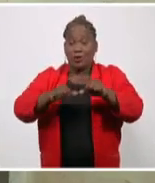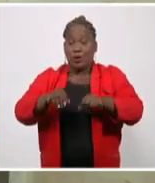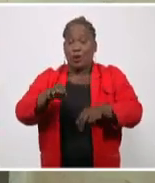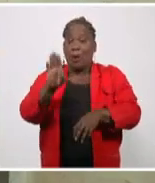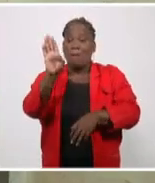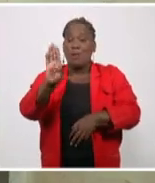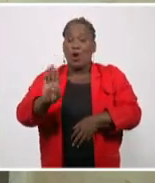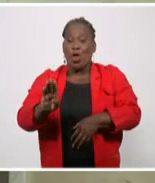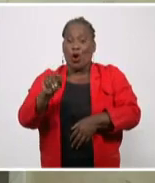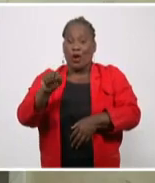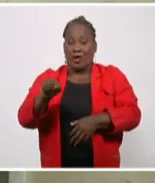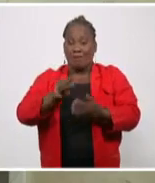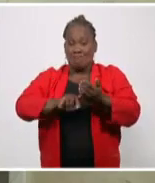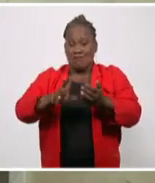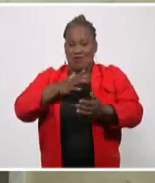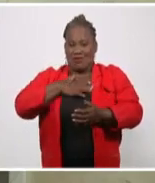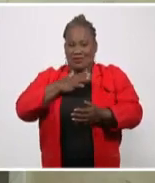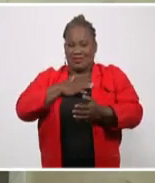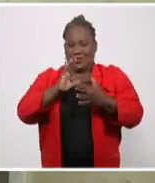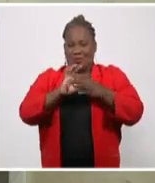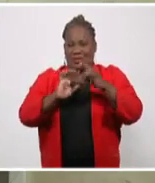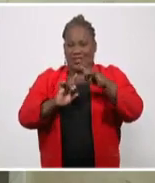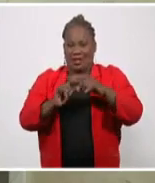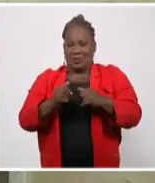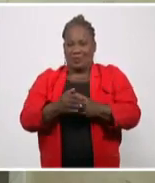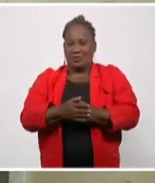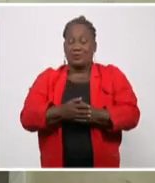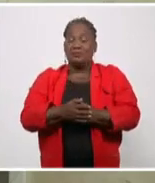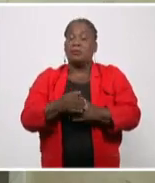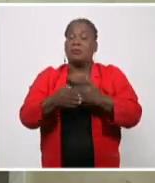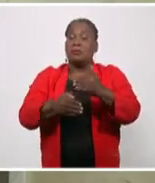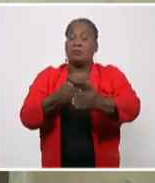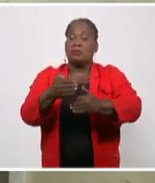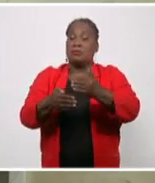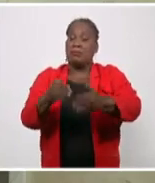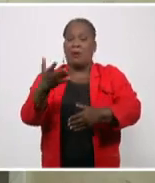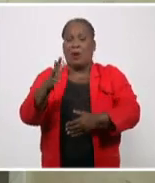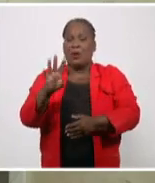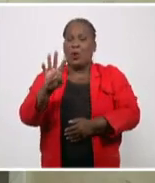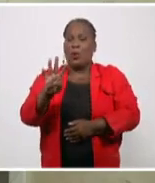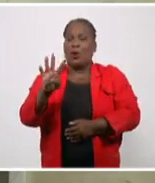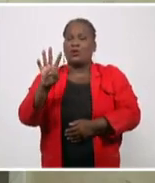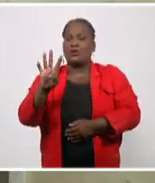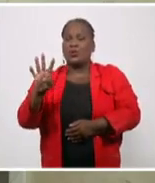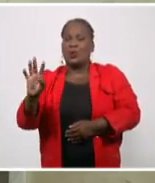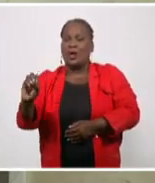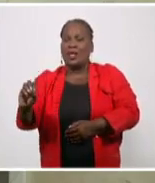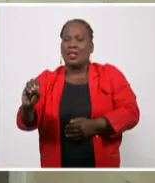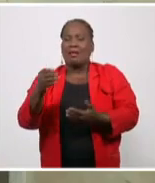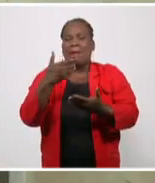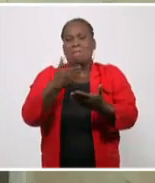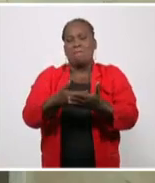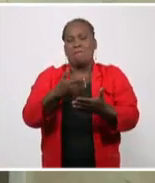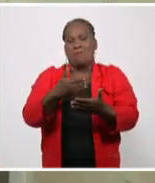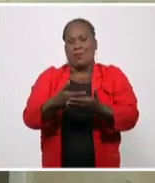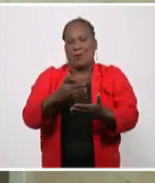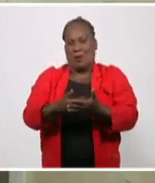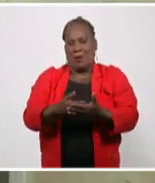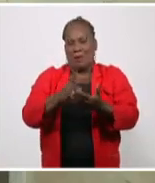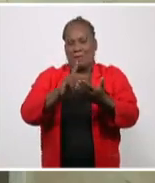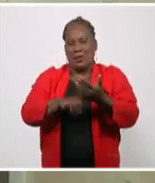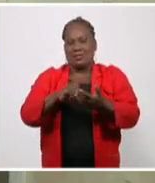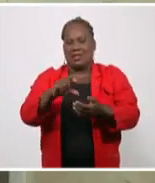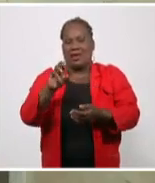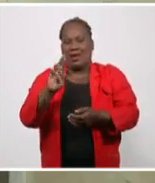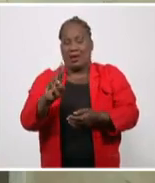de nuestra provincia. Para beneplácito, de esta manera se procesarán alrededor de 440 muestras en esta entidad y se evita el